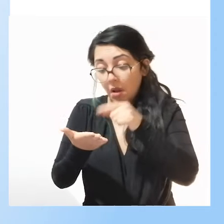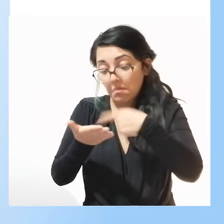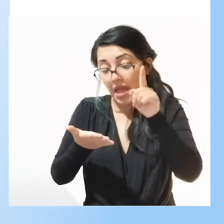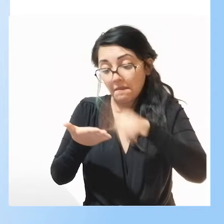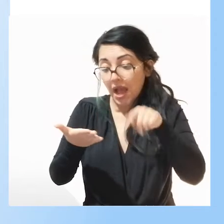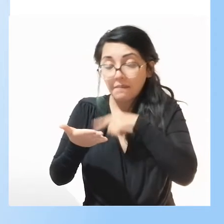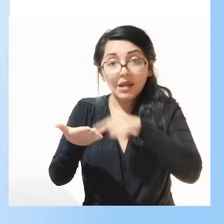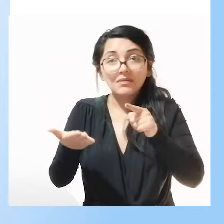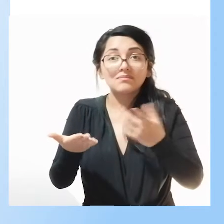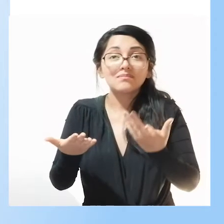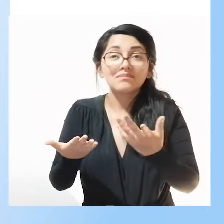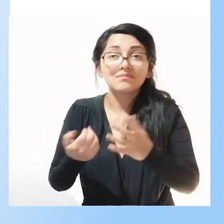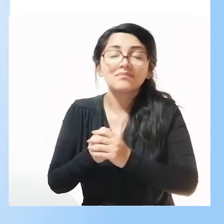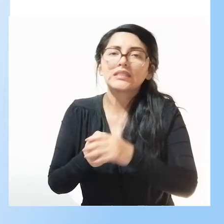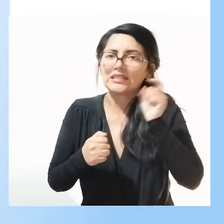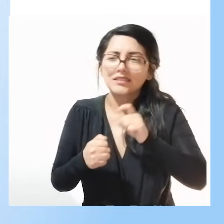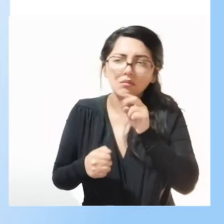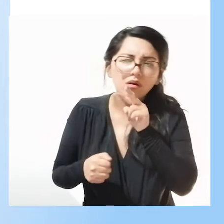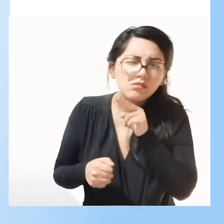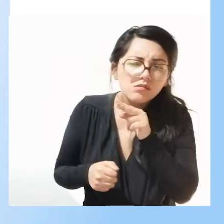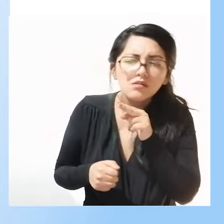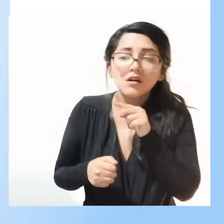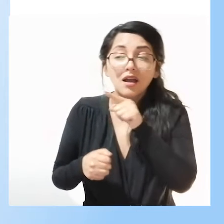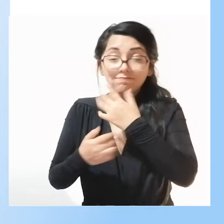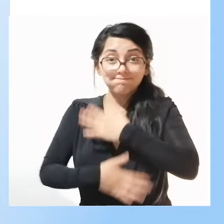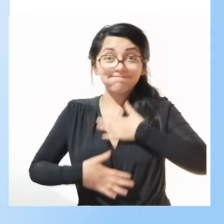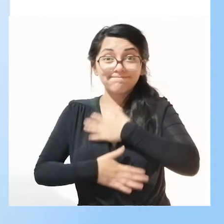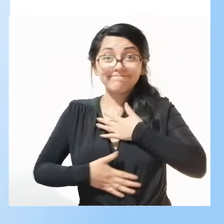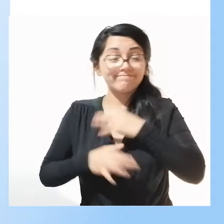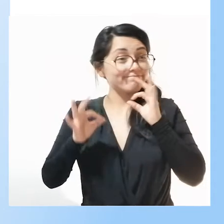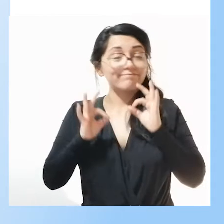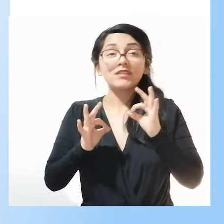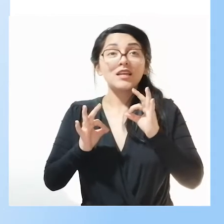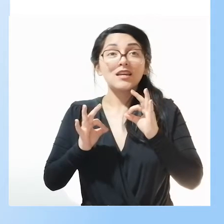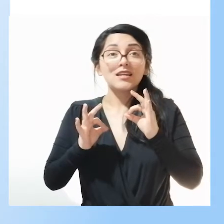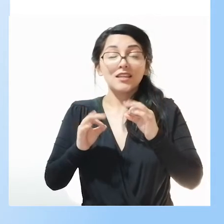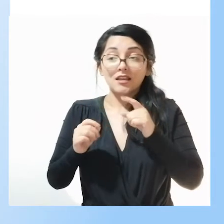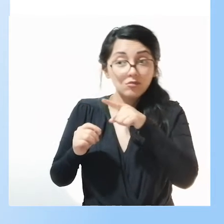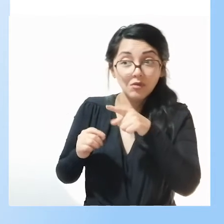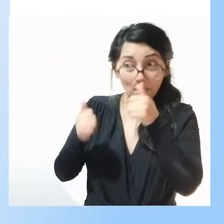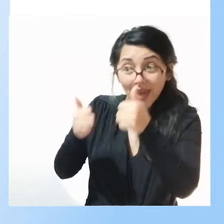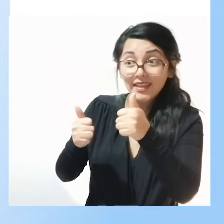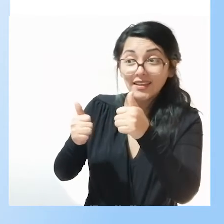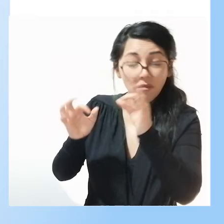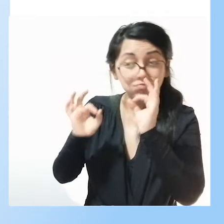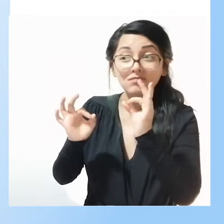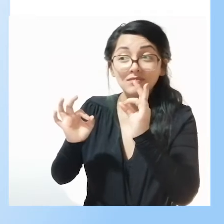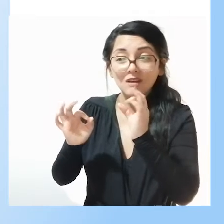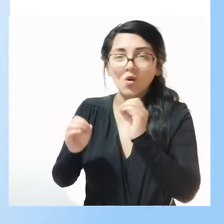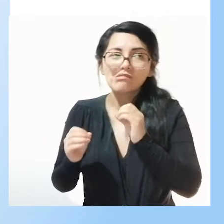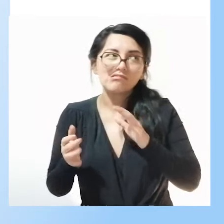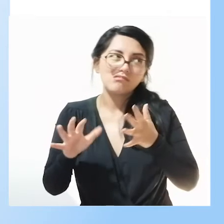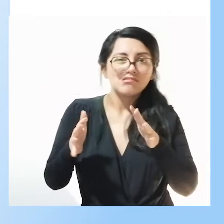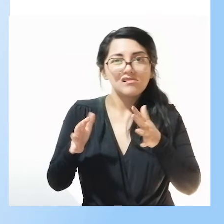Hemos de conocer también el nivel de satisfacción, es decir, si la persona está satisfecha con la atención recibida. Y por otro lado,